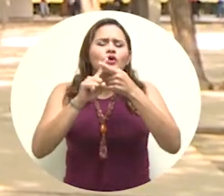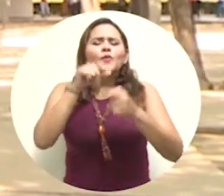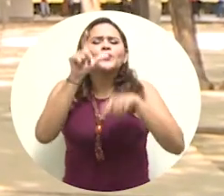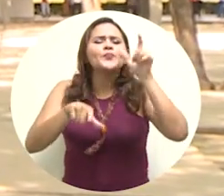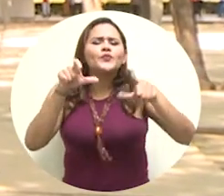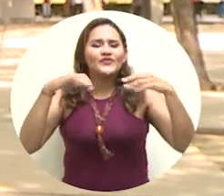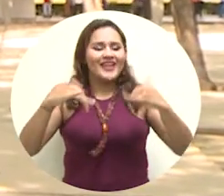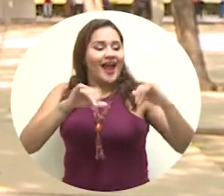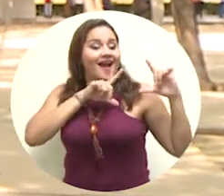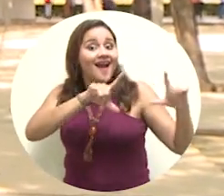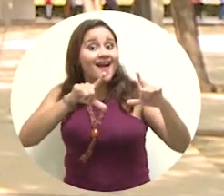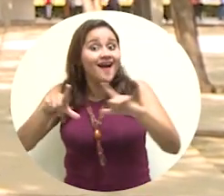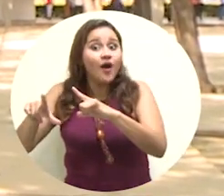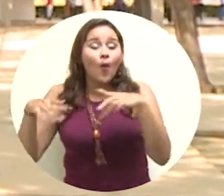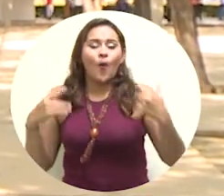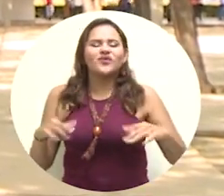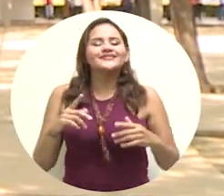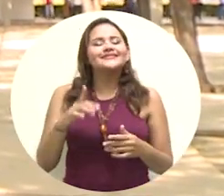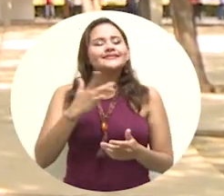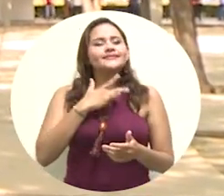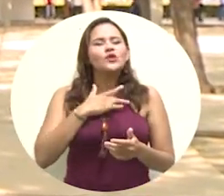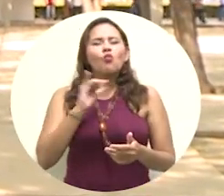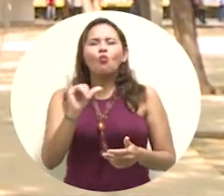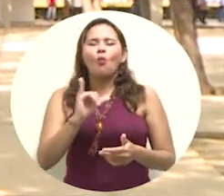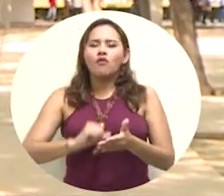nuestra universidad tenga ese sello